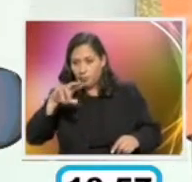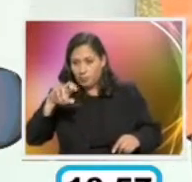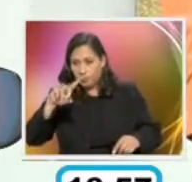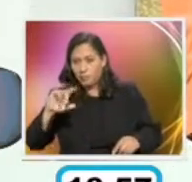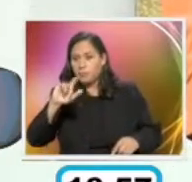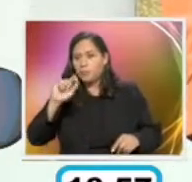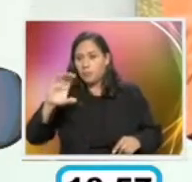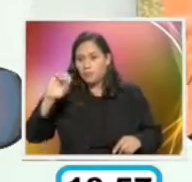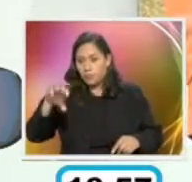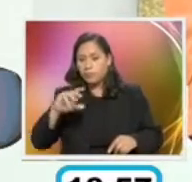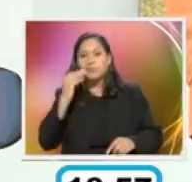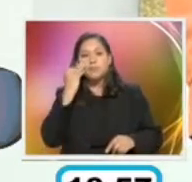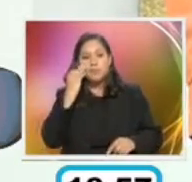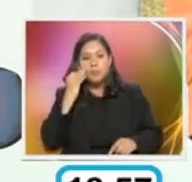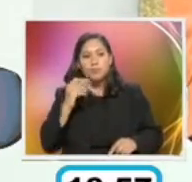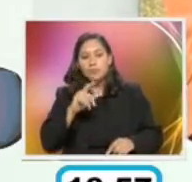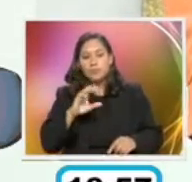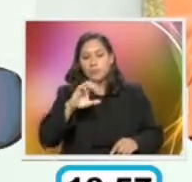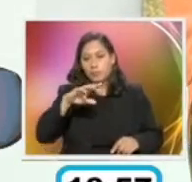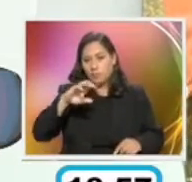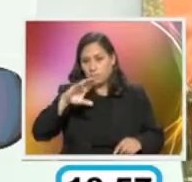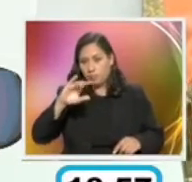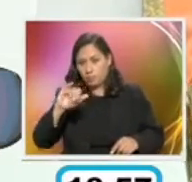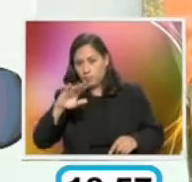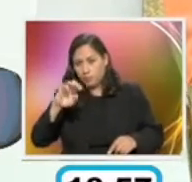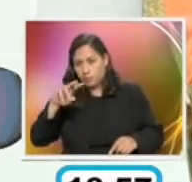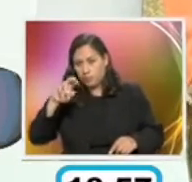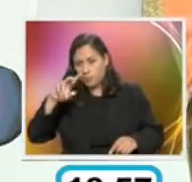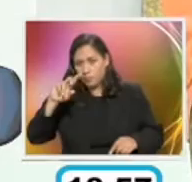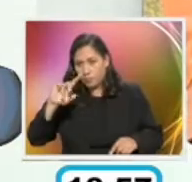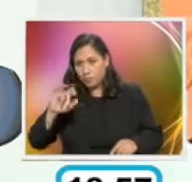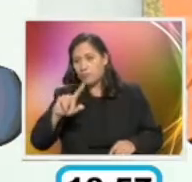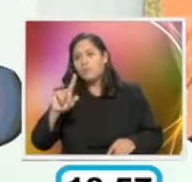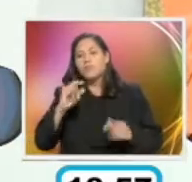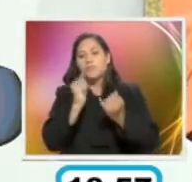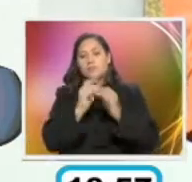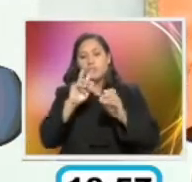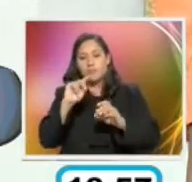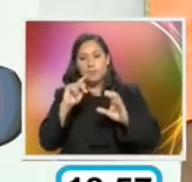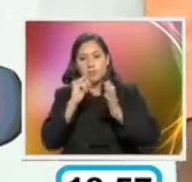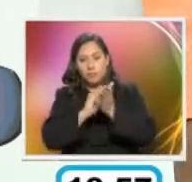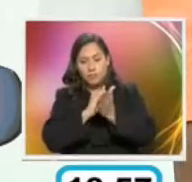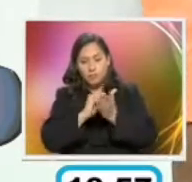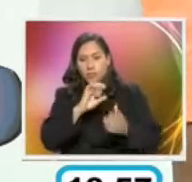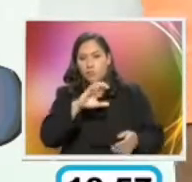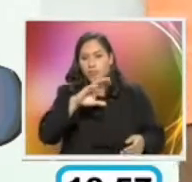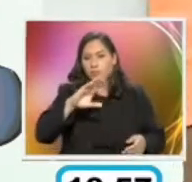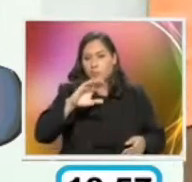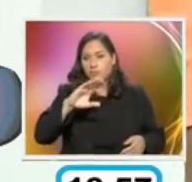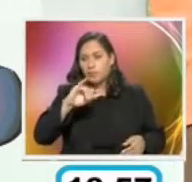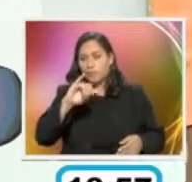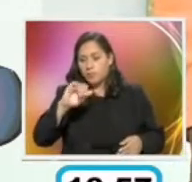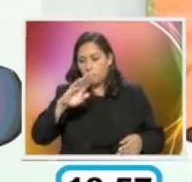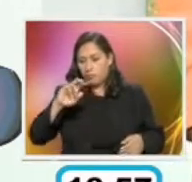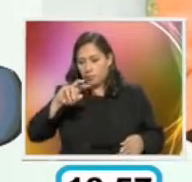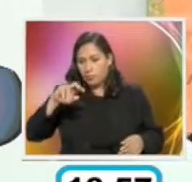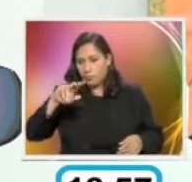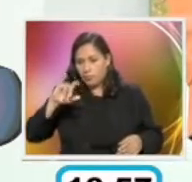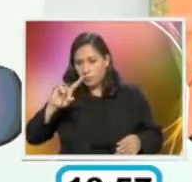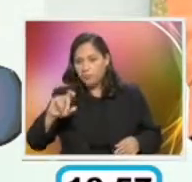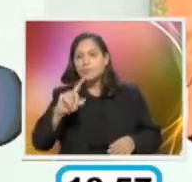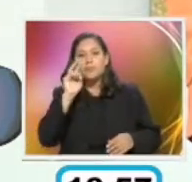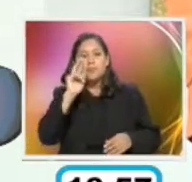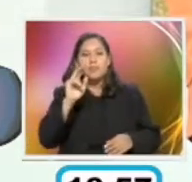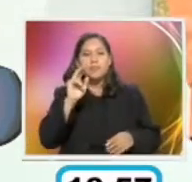www.cumbiabenavides.com. En nuestra página de Facebook como Cumbia Benavides y también en nuestro canal de YouTube como Cumbia Benavides. Ahí pueden ya descargar, mirar el